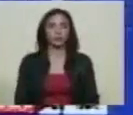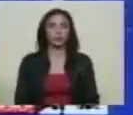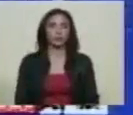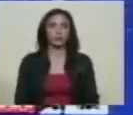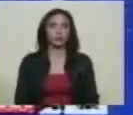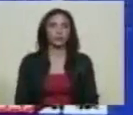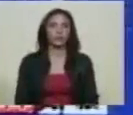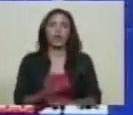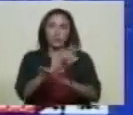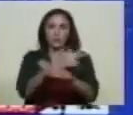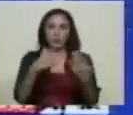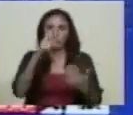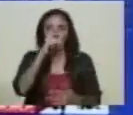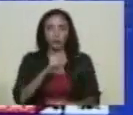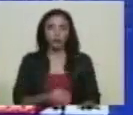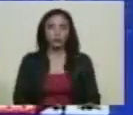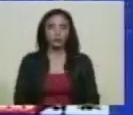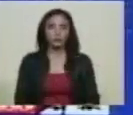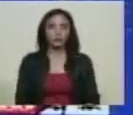18.